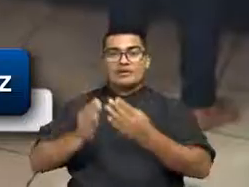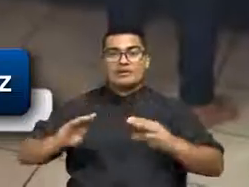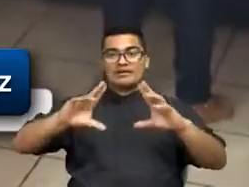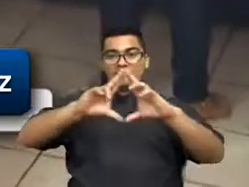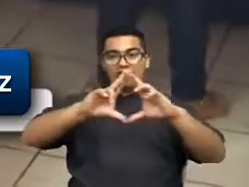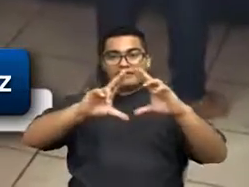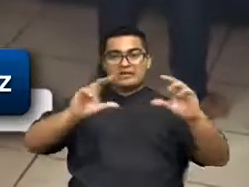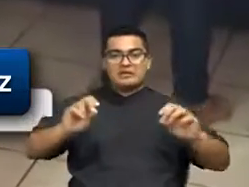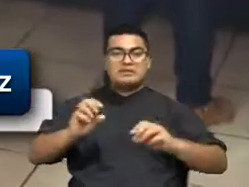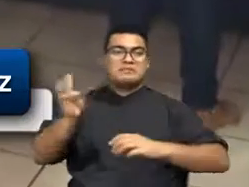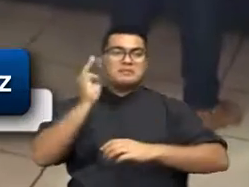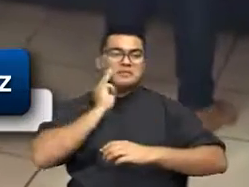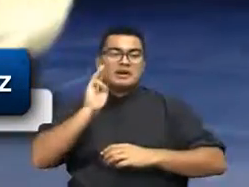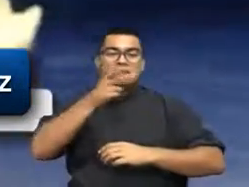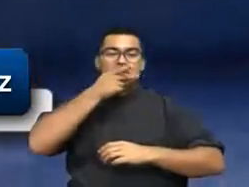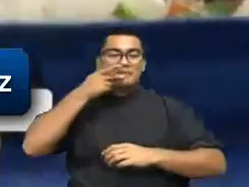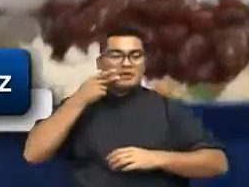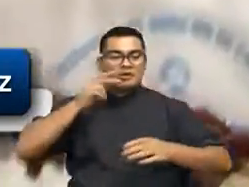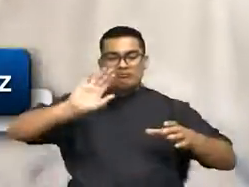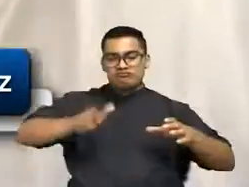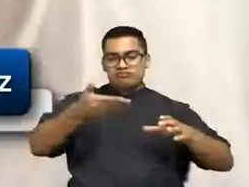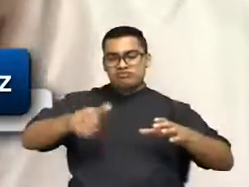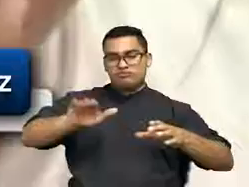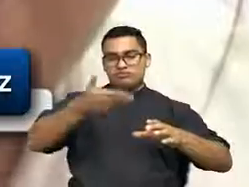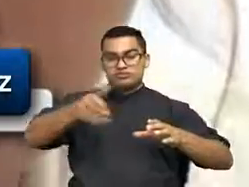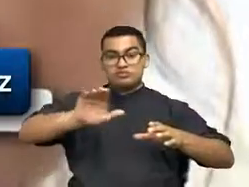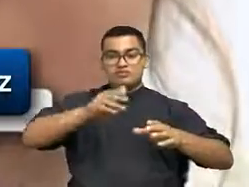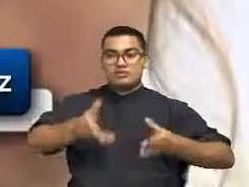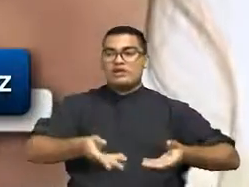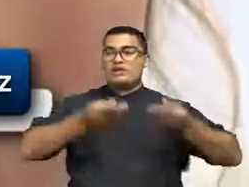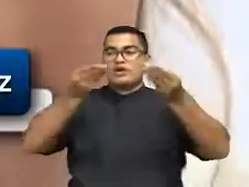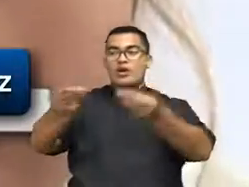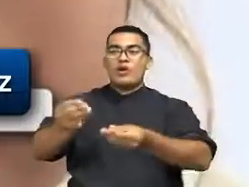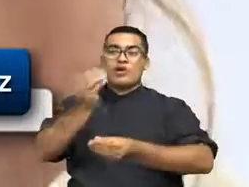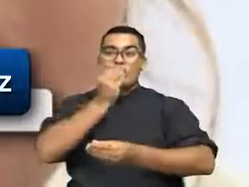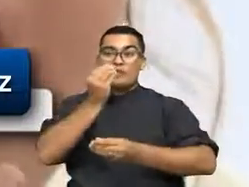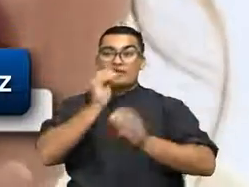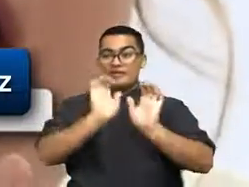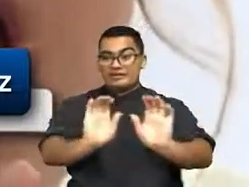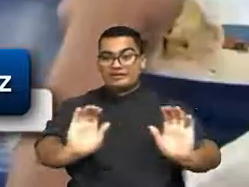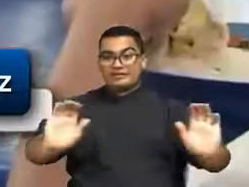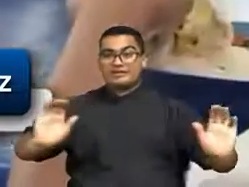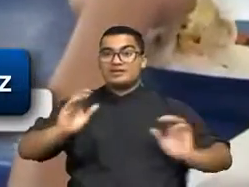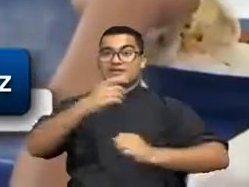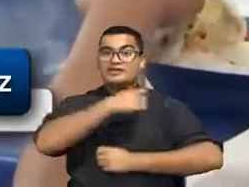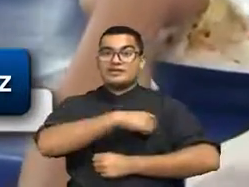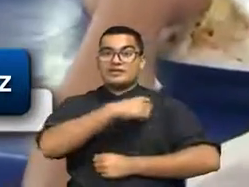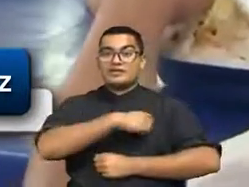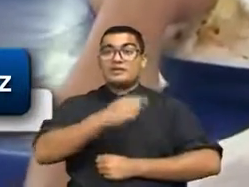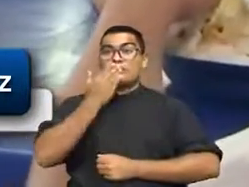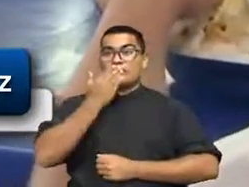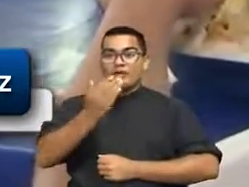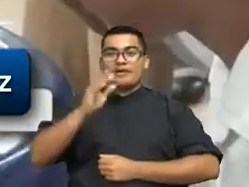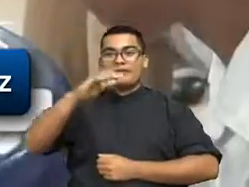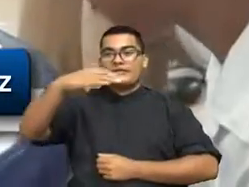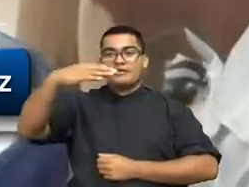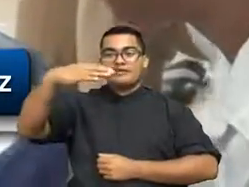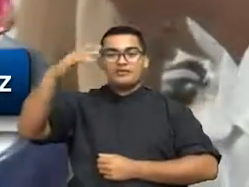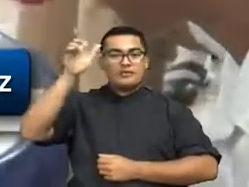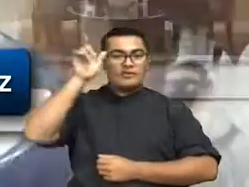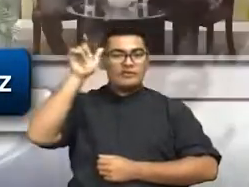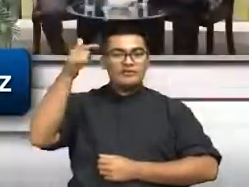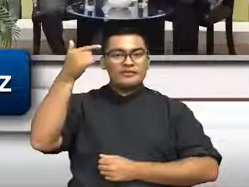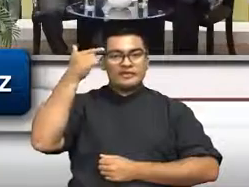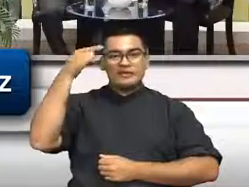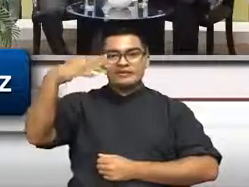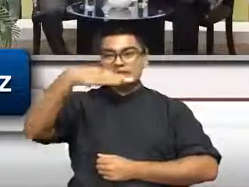padres de familia, preparando la merienda que garantiza todos los días el buen gobierno sandinista. Yo creo, si no me equivoco,